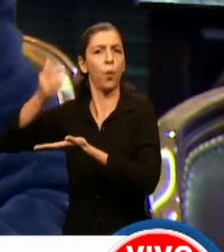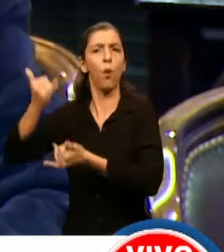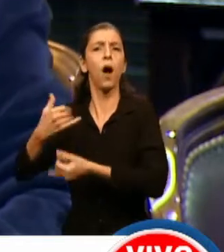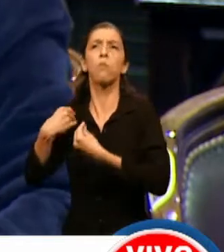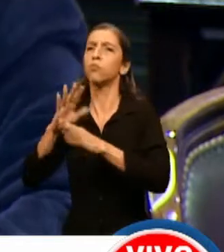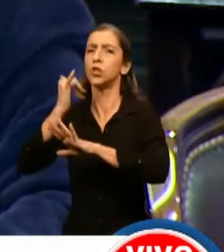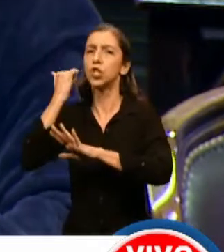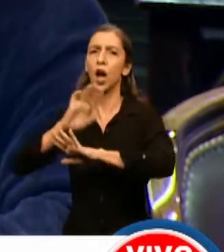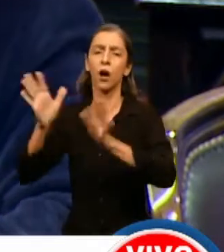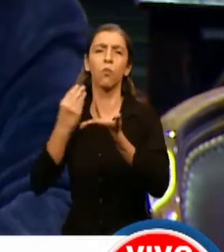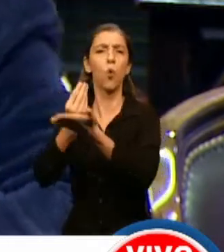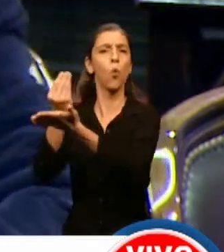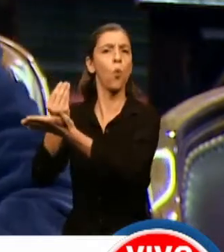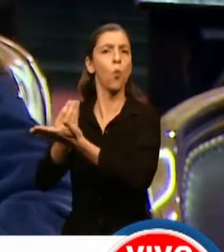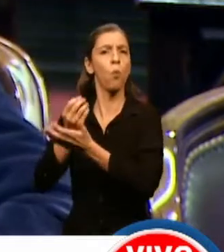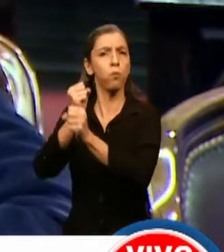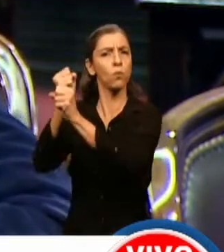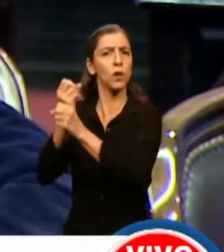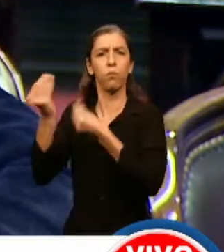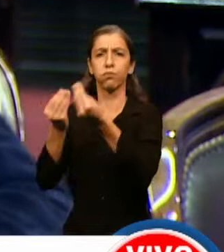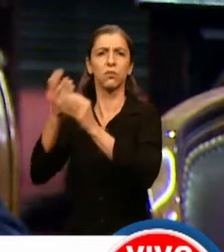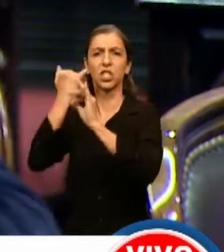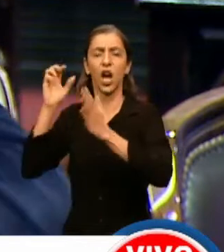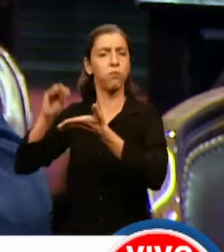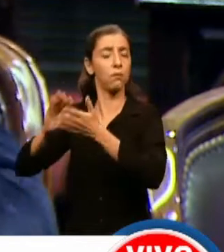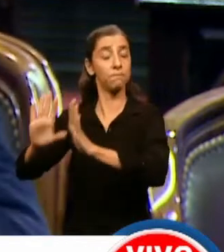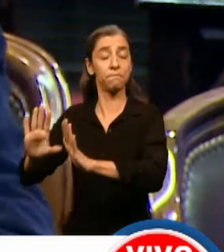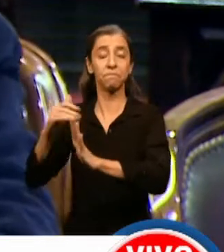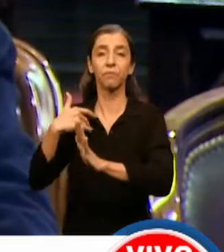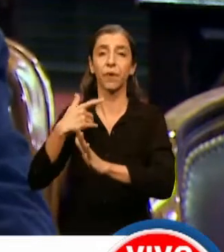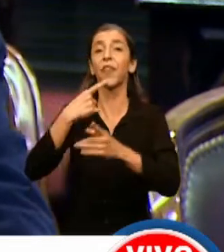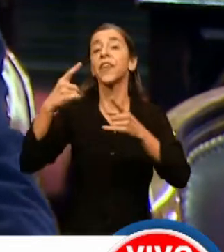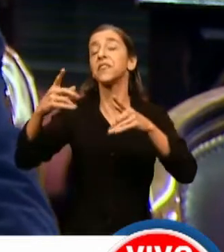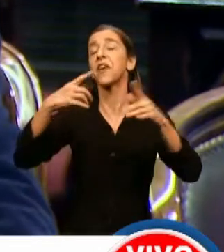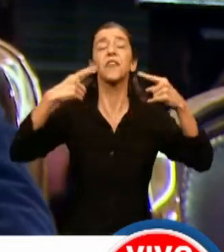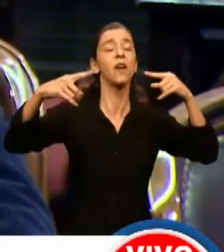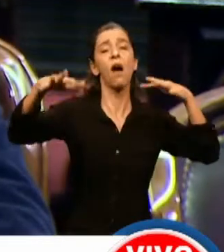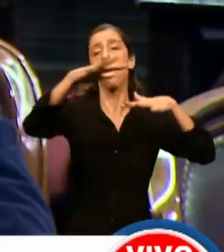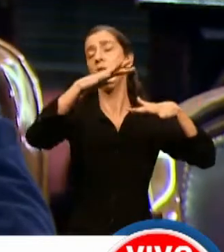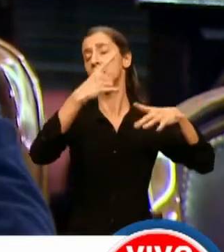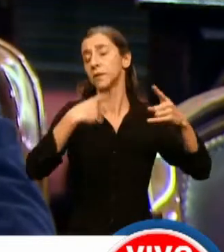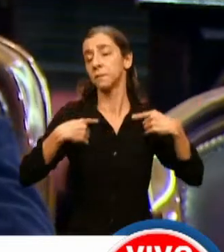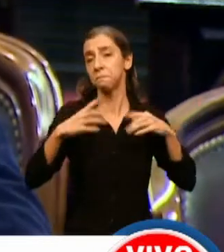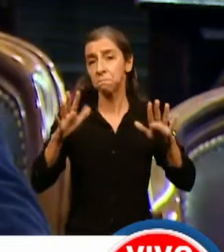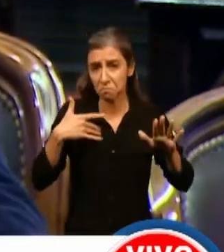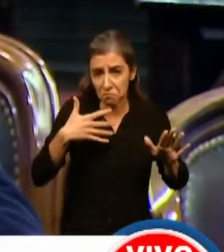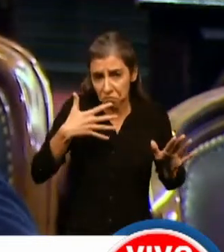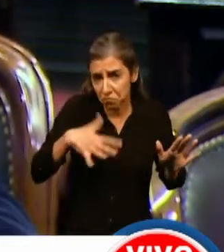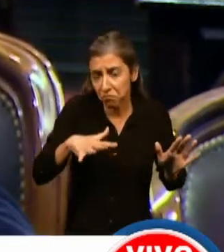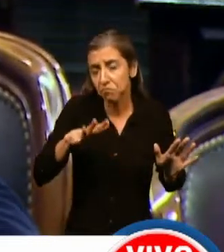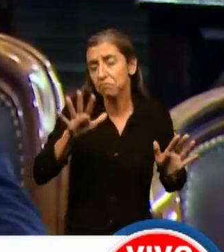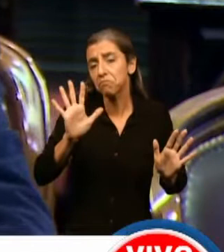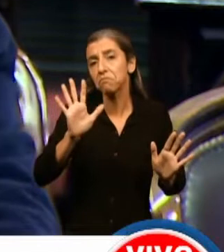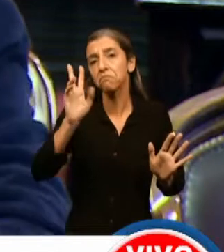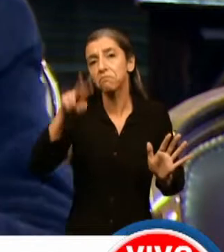Pública Nacional. Y en cuanto a lo primero, si bien es cierto, y muchas veces lo hemos dicho, que